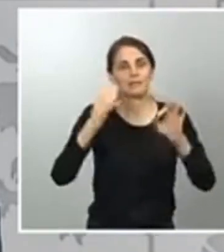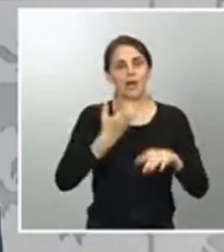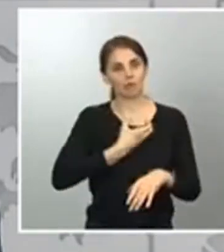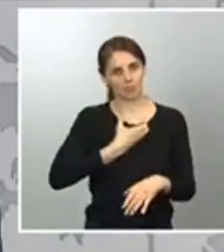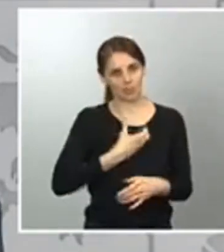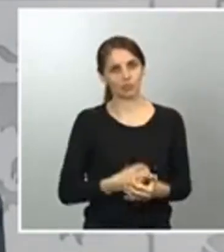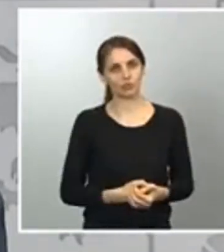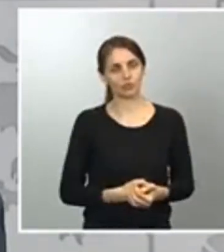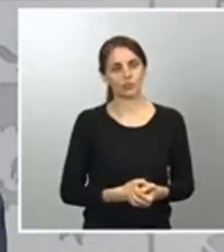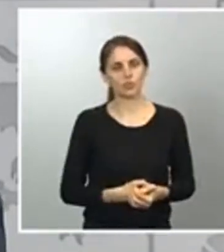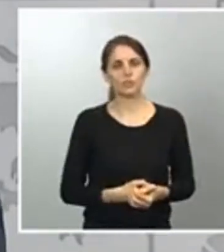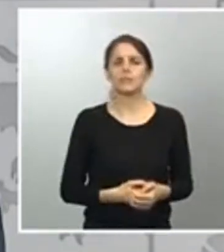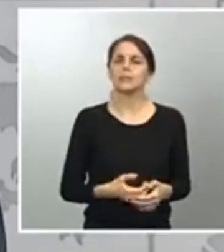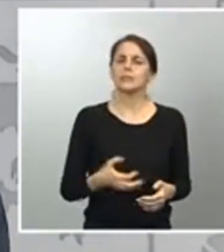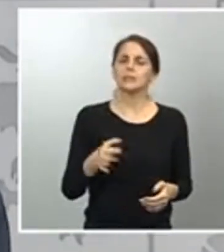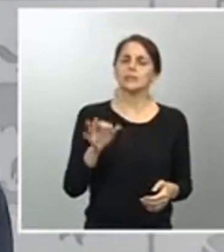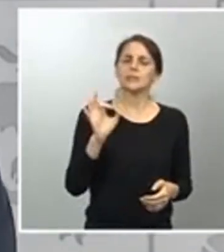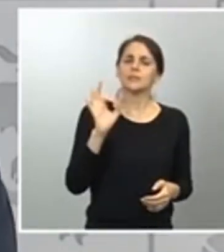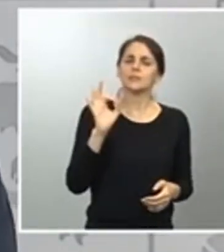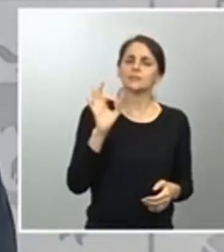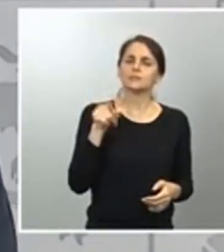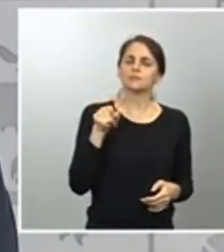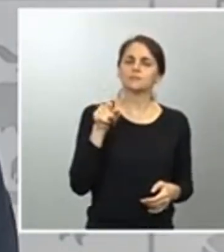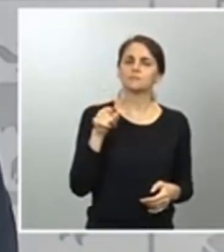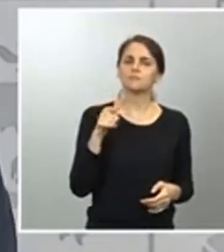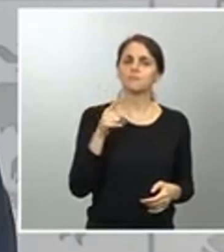pues efectivamente, si por ejemplo,